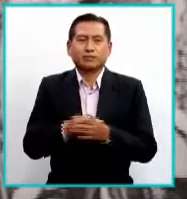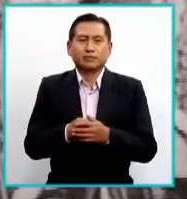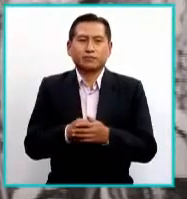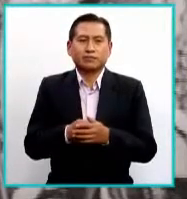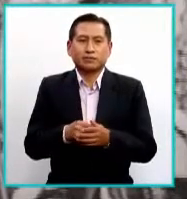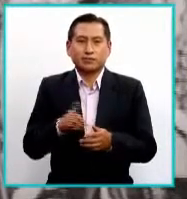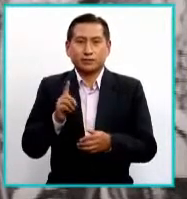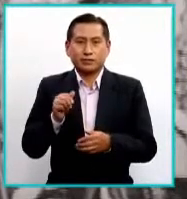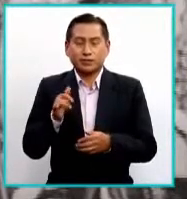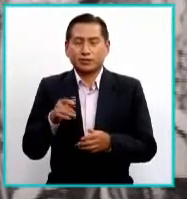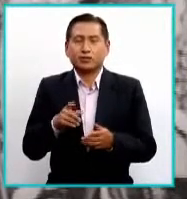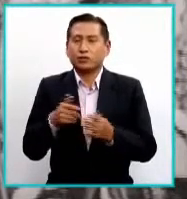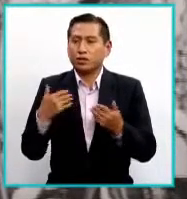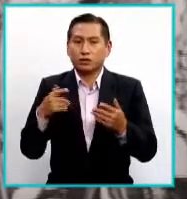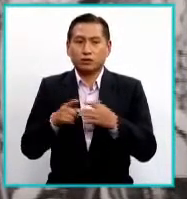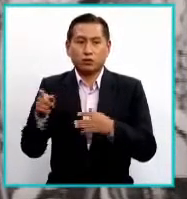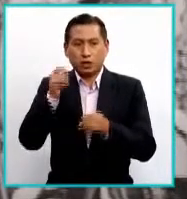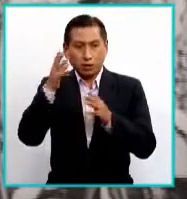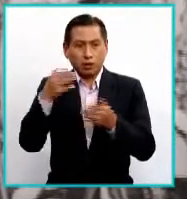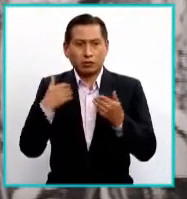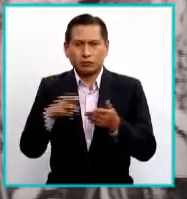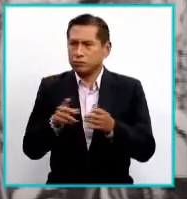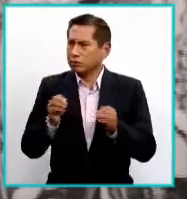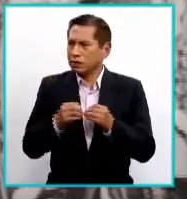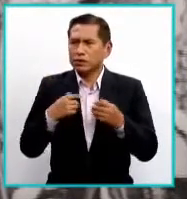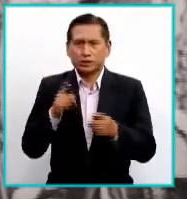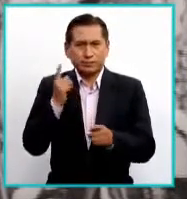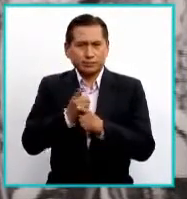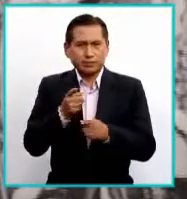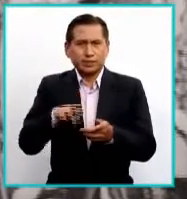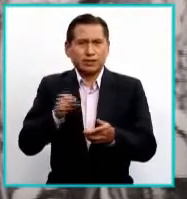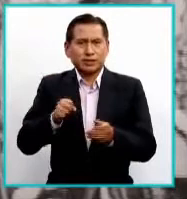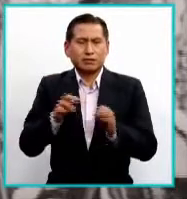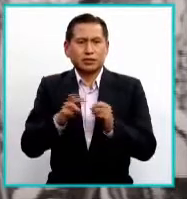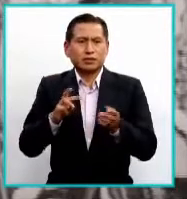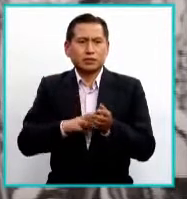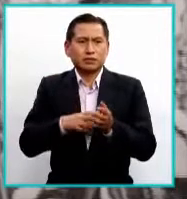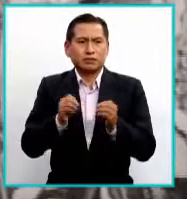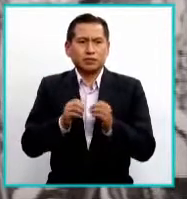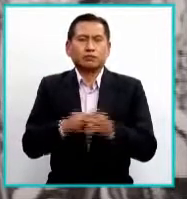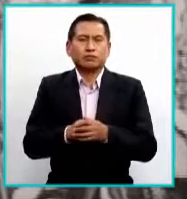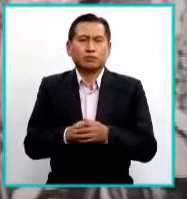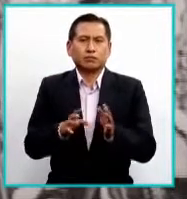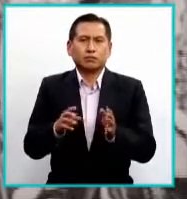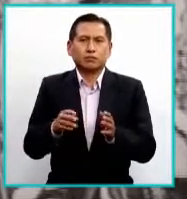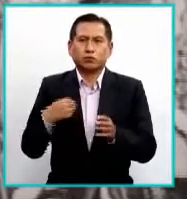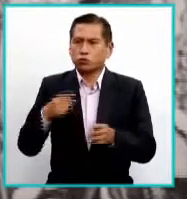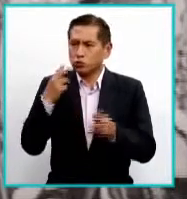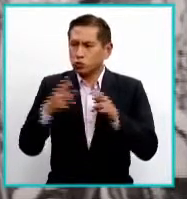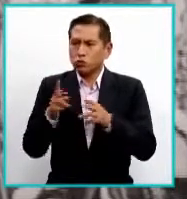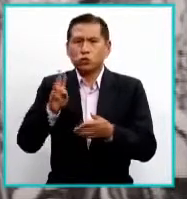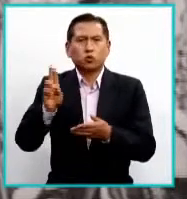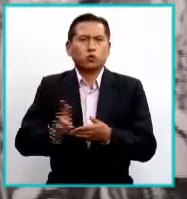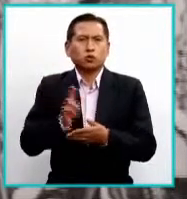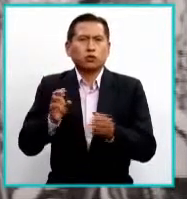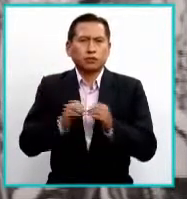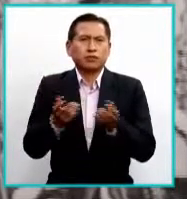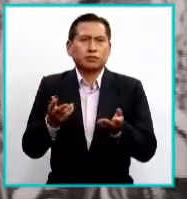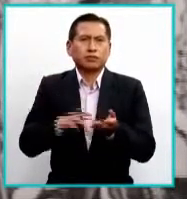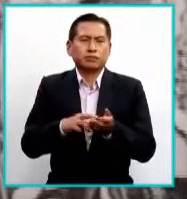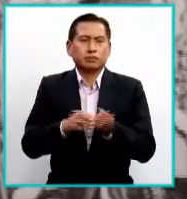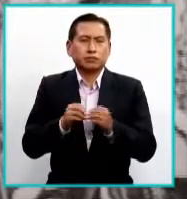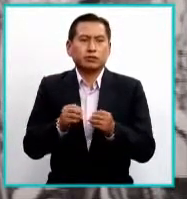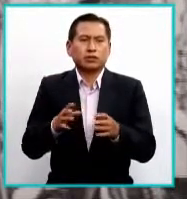Dani. Lindo, la Dani. Y luego descubrieron que sus abuelos estaban... Además, exacto, claro. O sea, no, en realidad nos conocimos en la universidad.